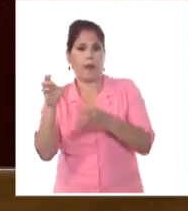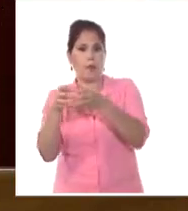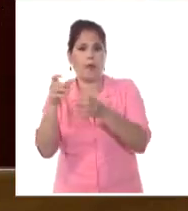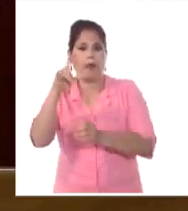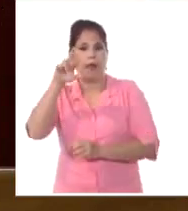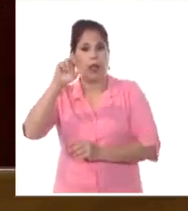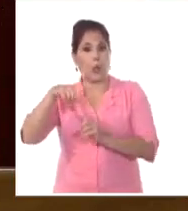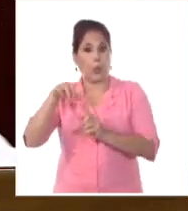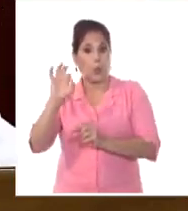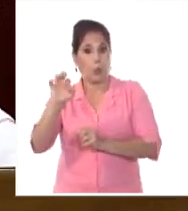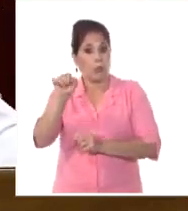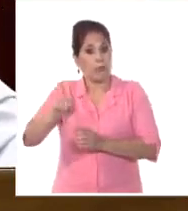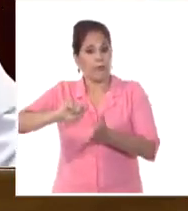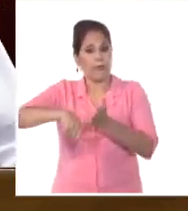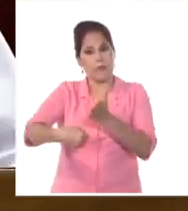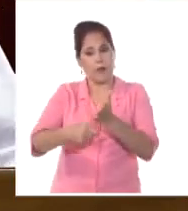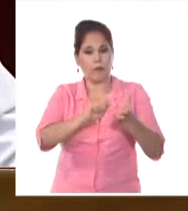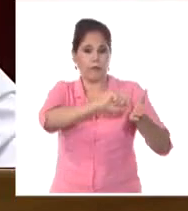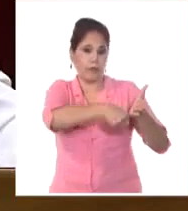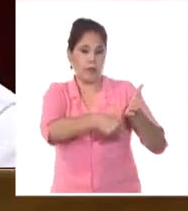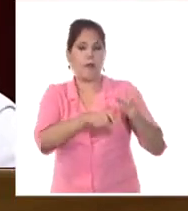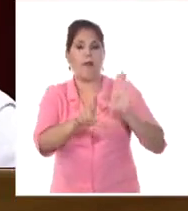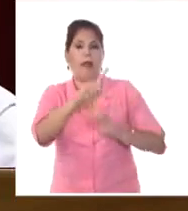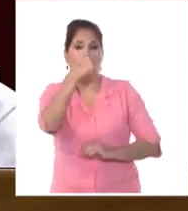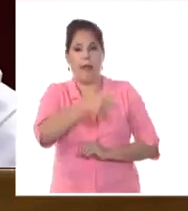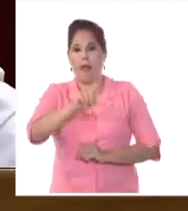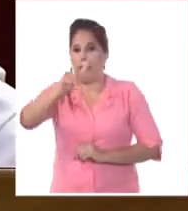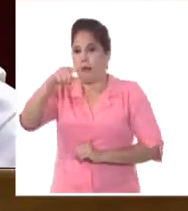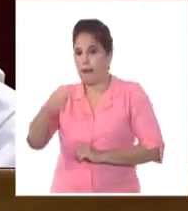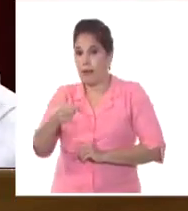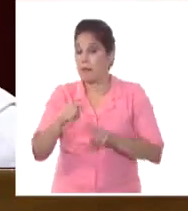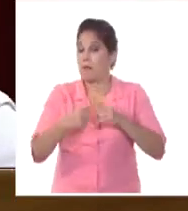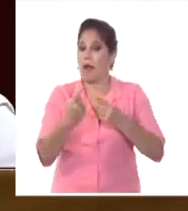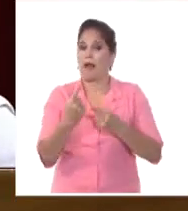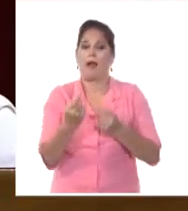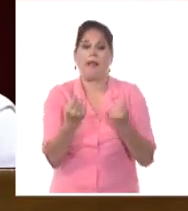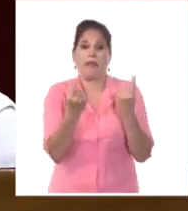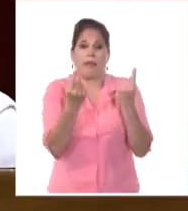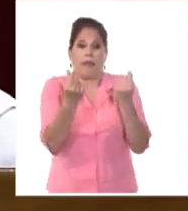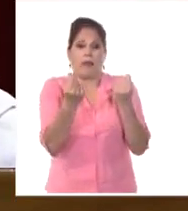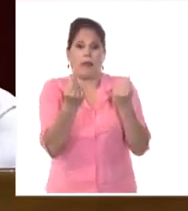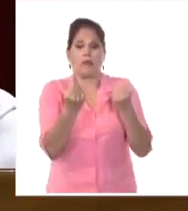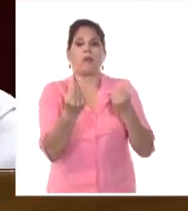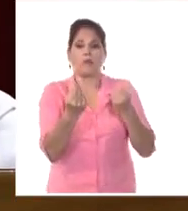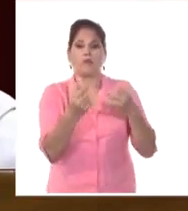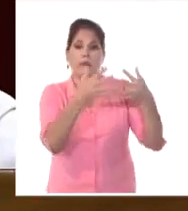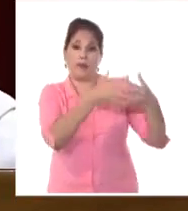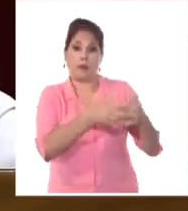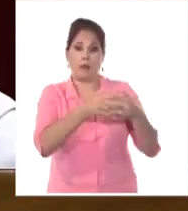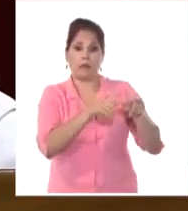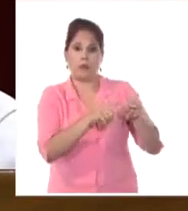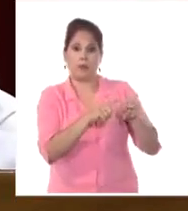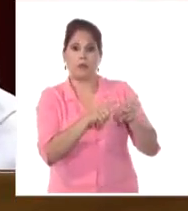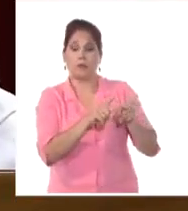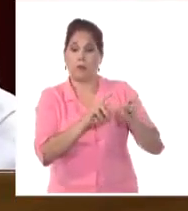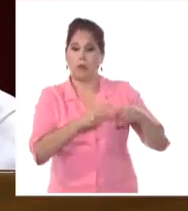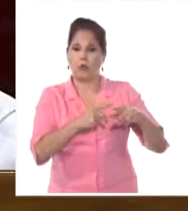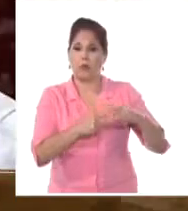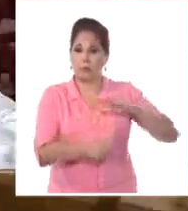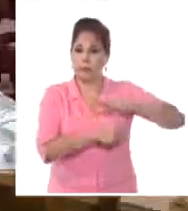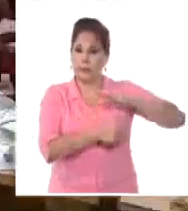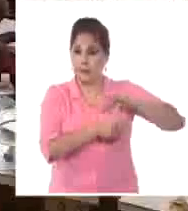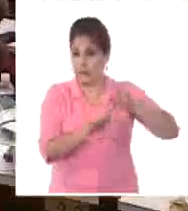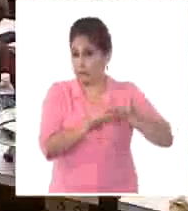Clinton, quienes firmaron respectivamente las leyes para ganar los votos y el dinero de la derecha de la Florida.